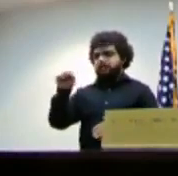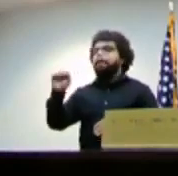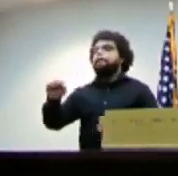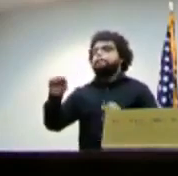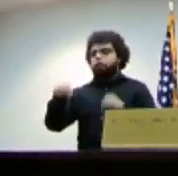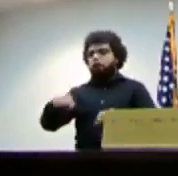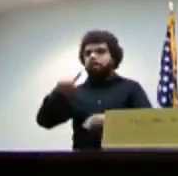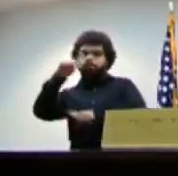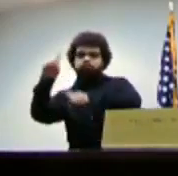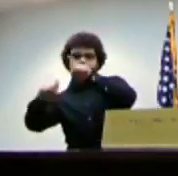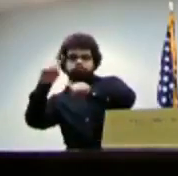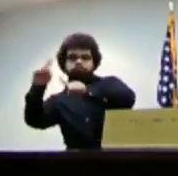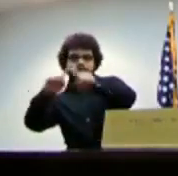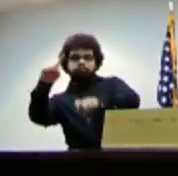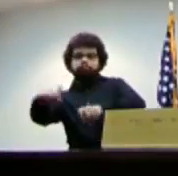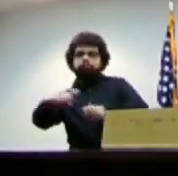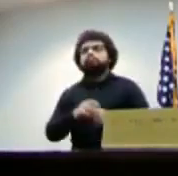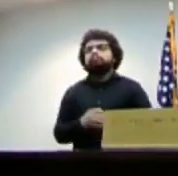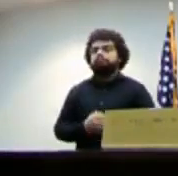preguntar.